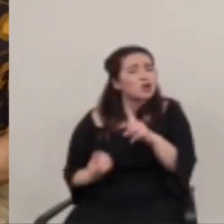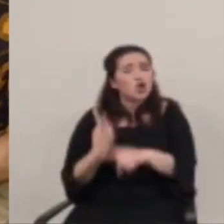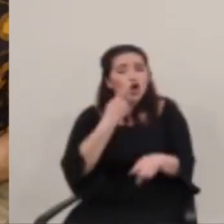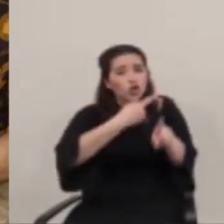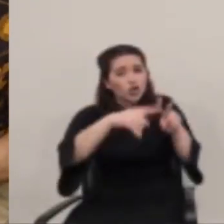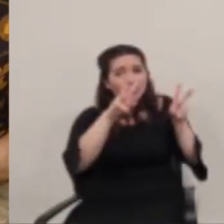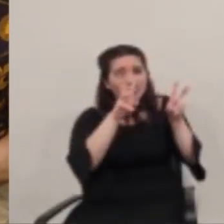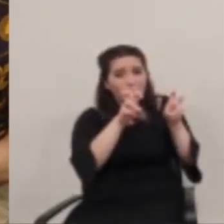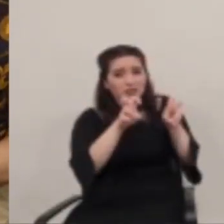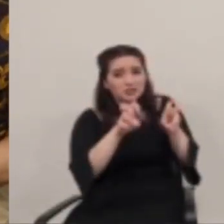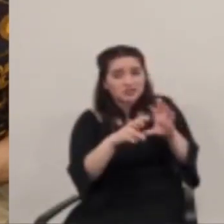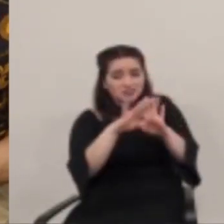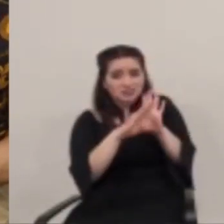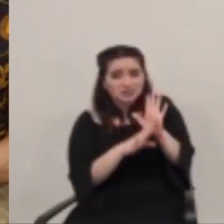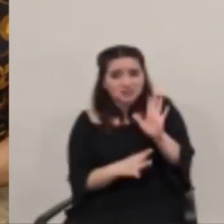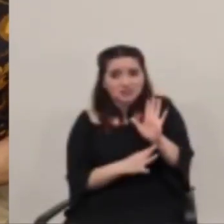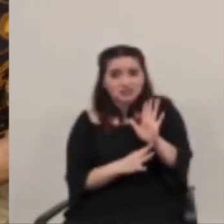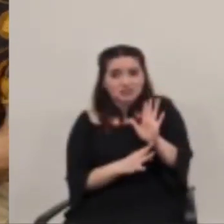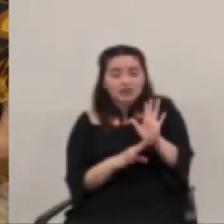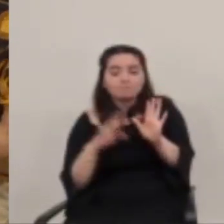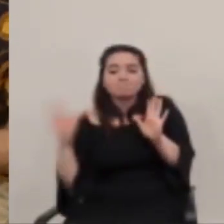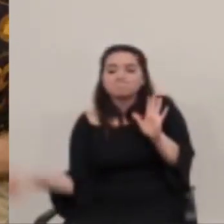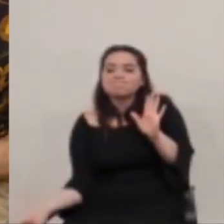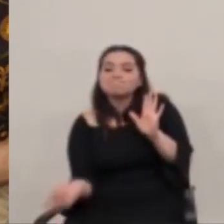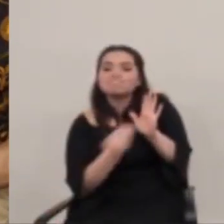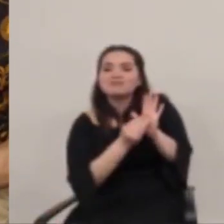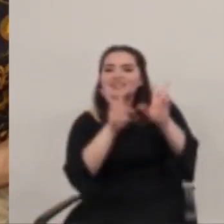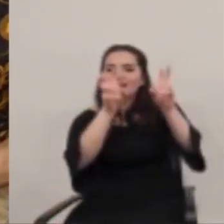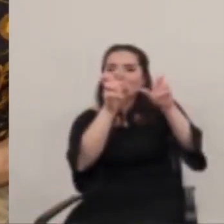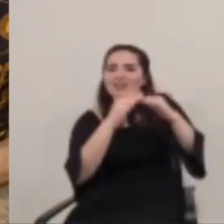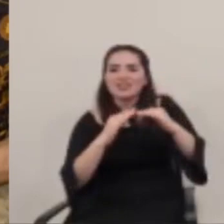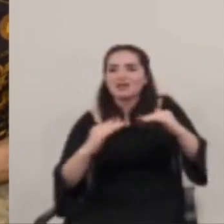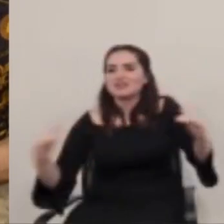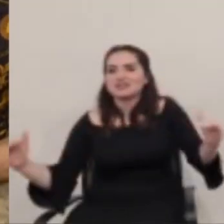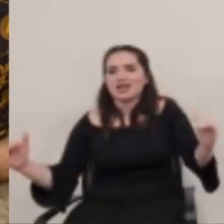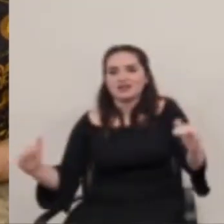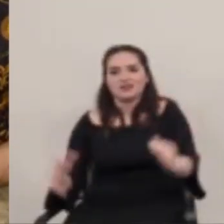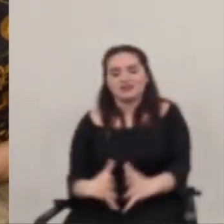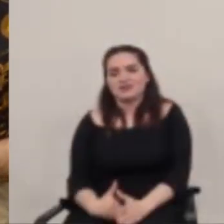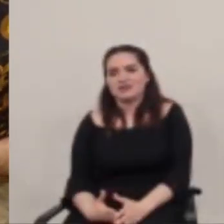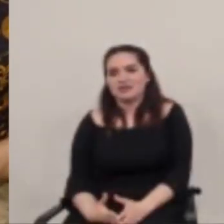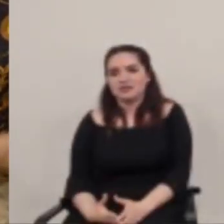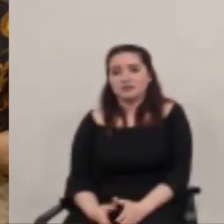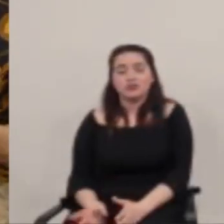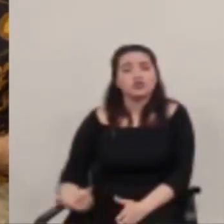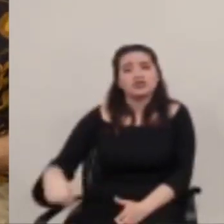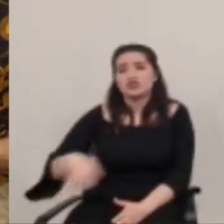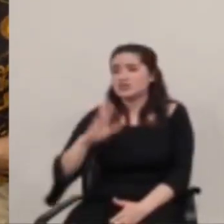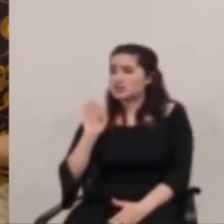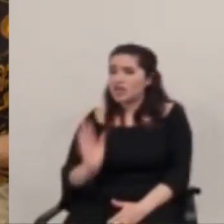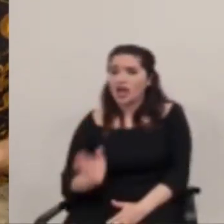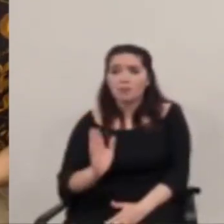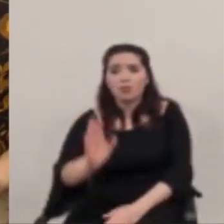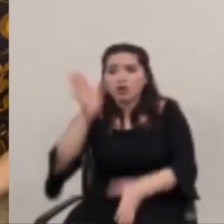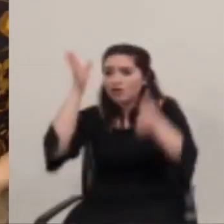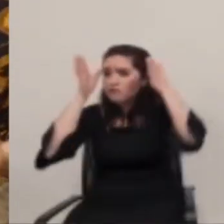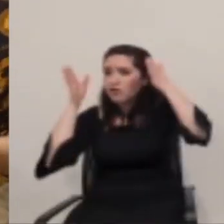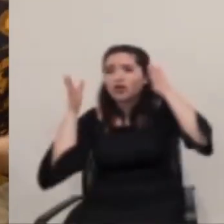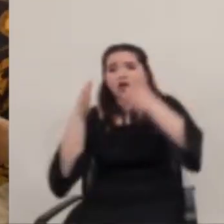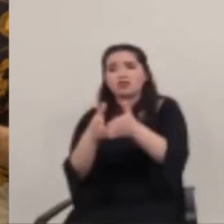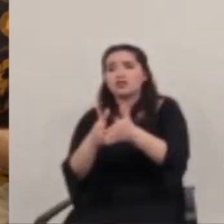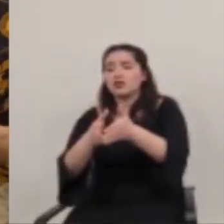temáticas no se tomen temas transversales, sino que sigamos enfocándonos en poder